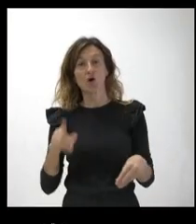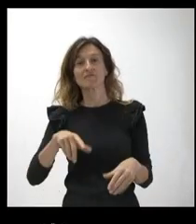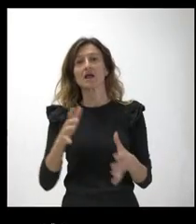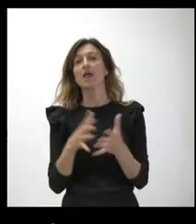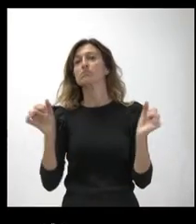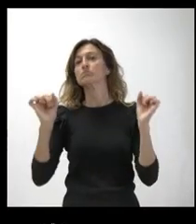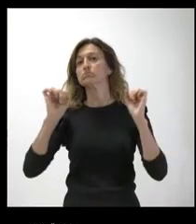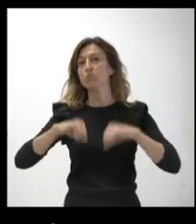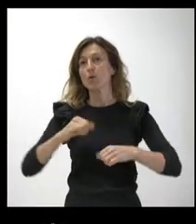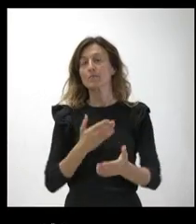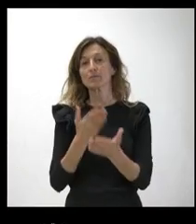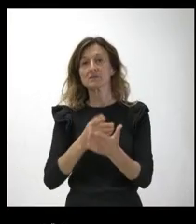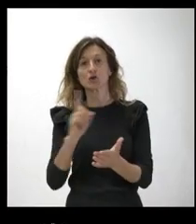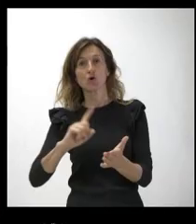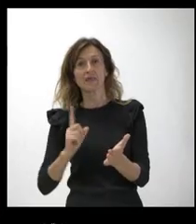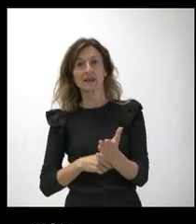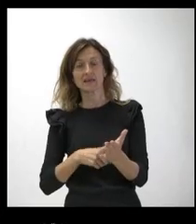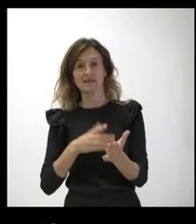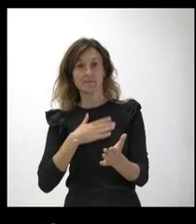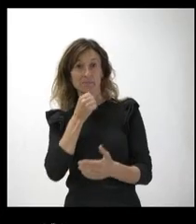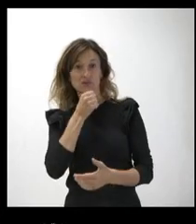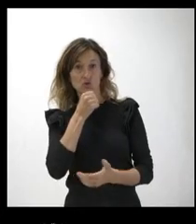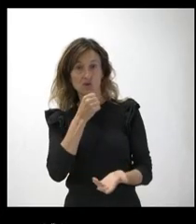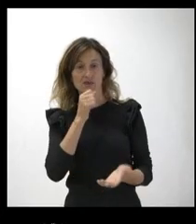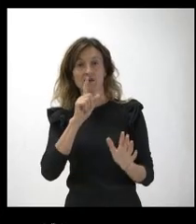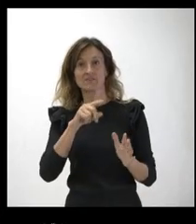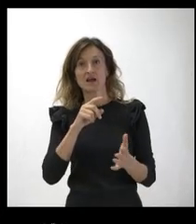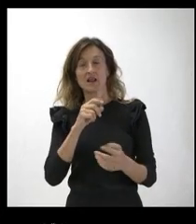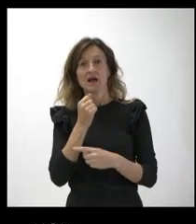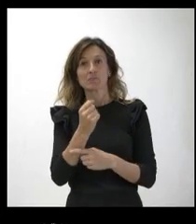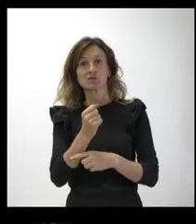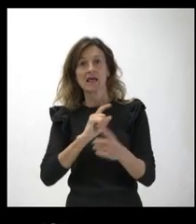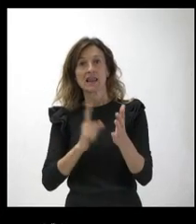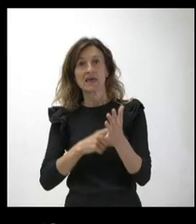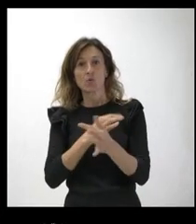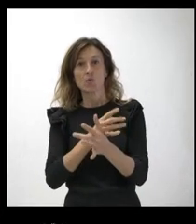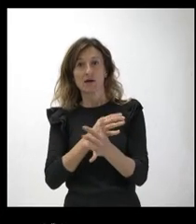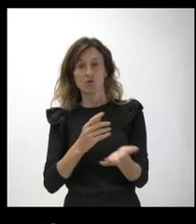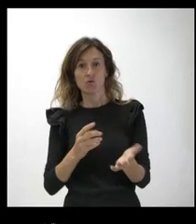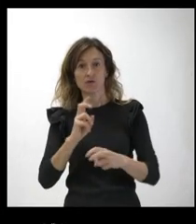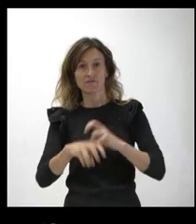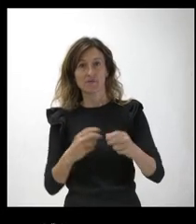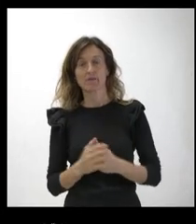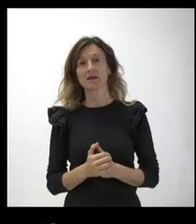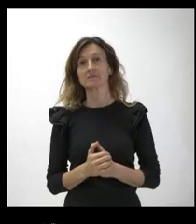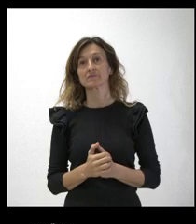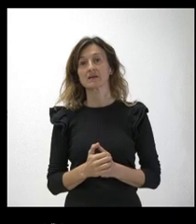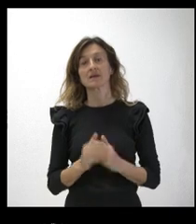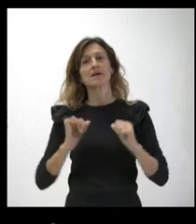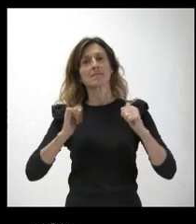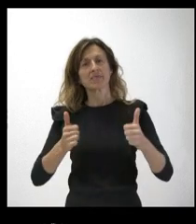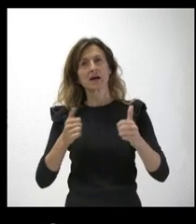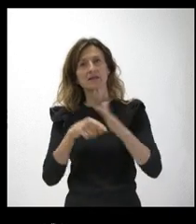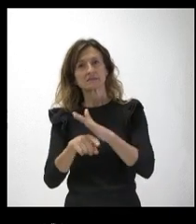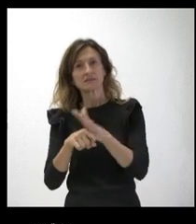una proposición no de ley del psoe que fuerza a reformar la ley del juego no sé si se han planteado iniciar los trámites dar